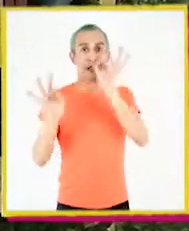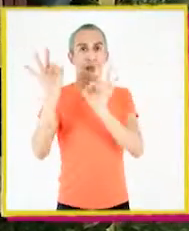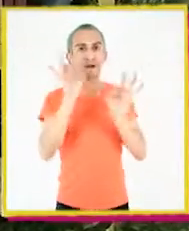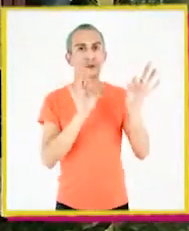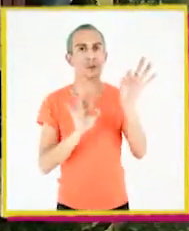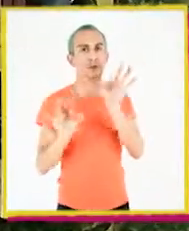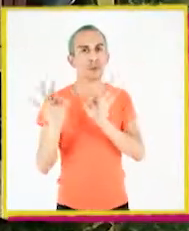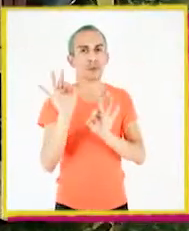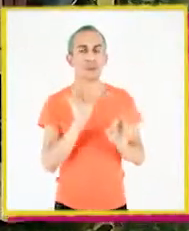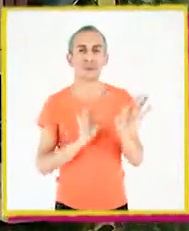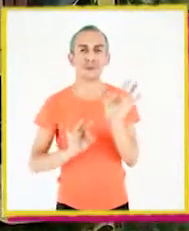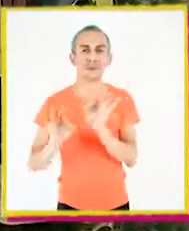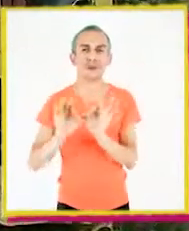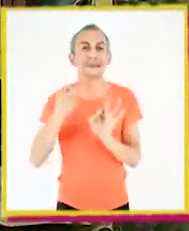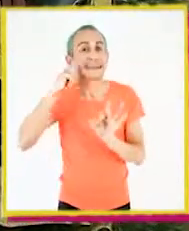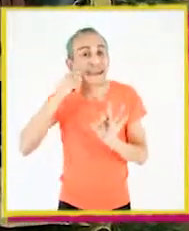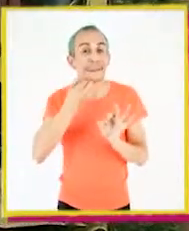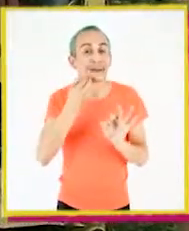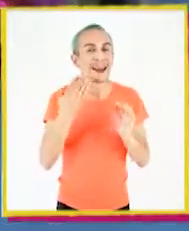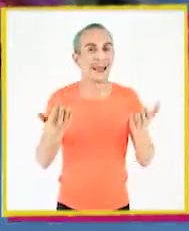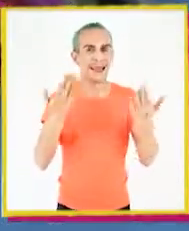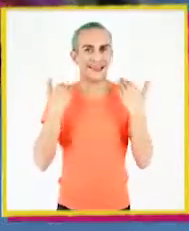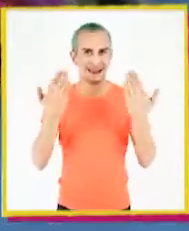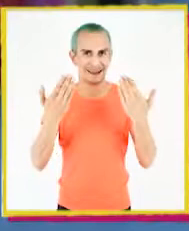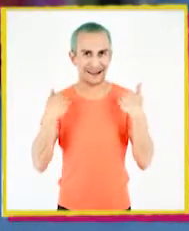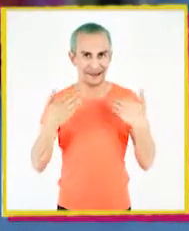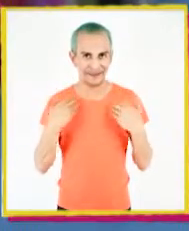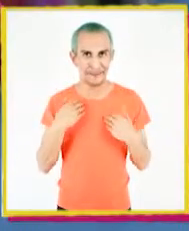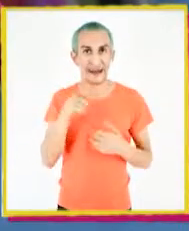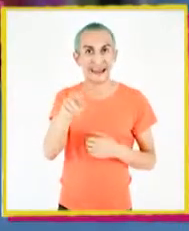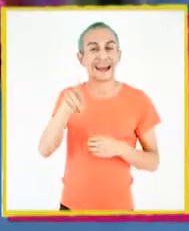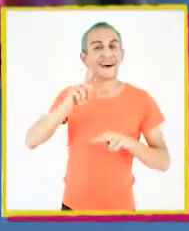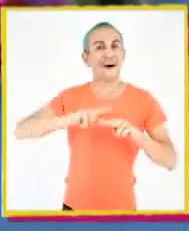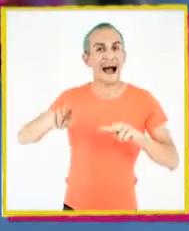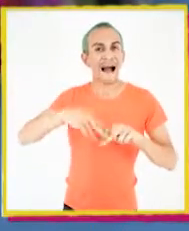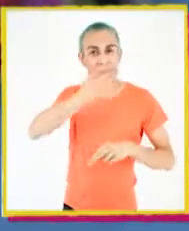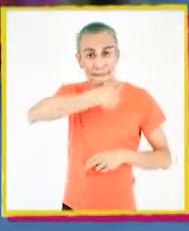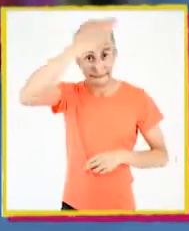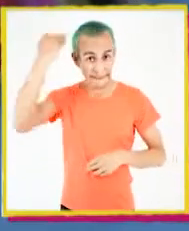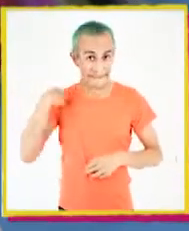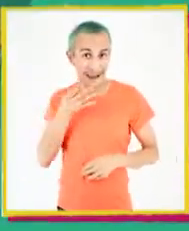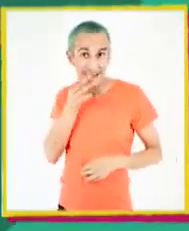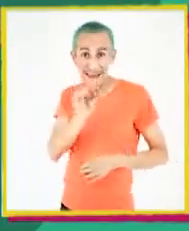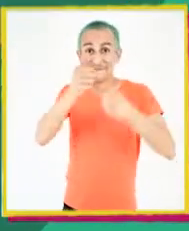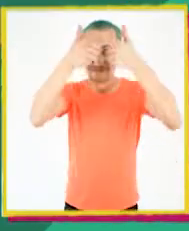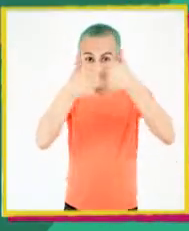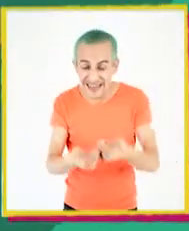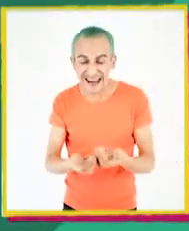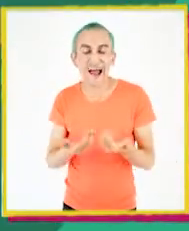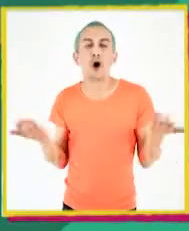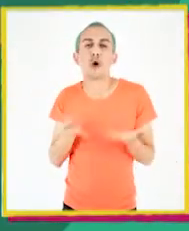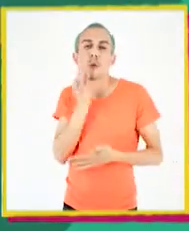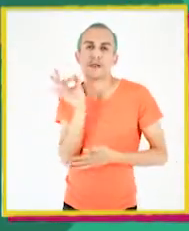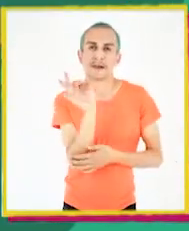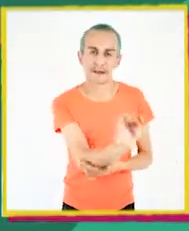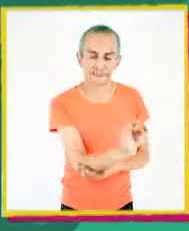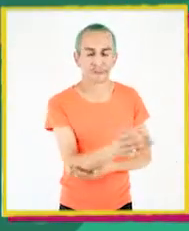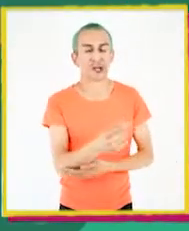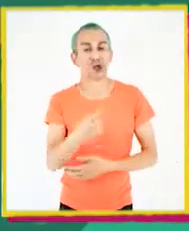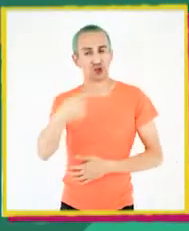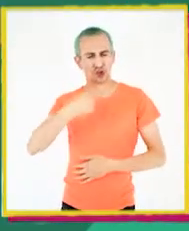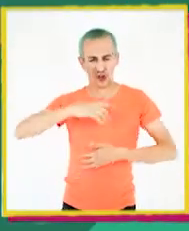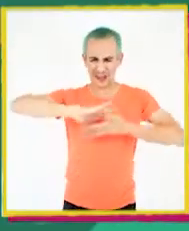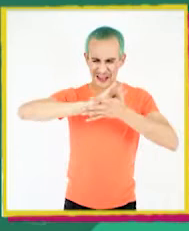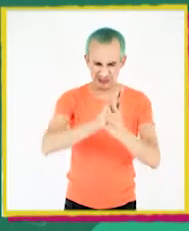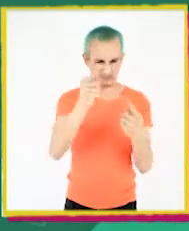de las partículas y así el calor. Para que la afirmación de Maca quede correcta, debería decir lo siguiente.